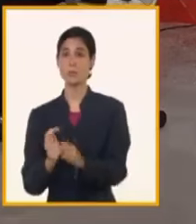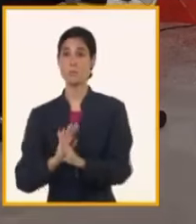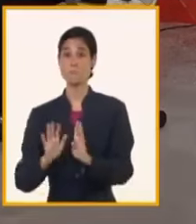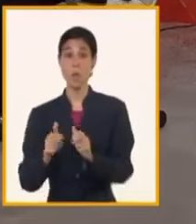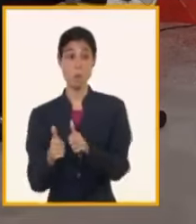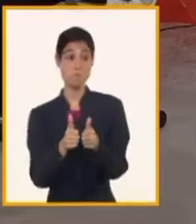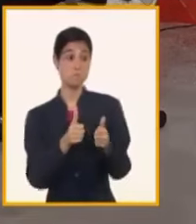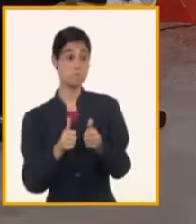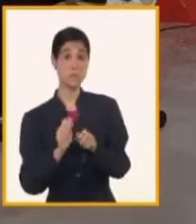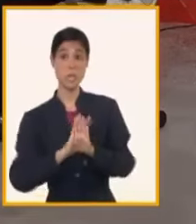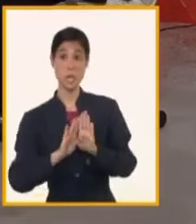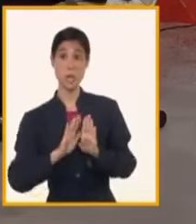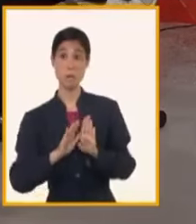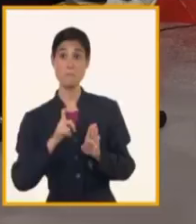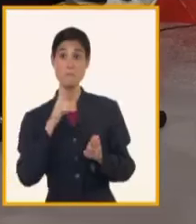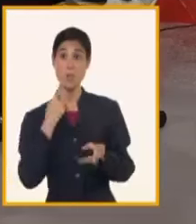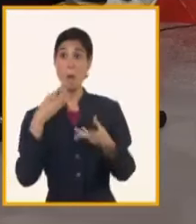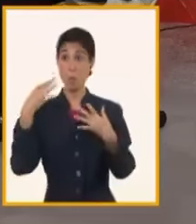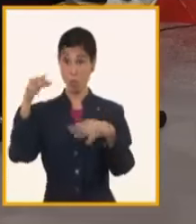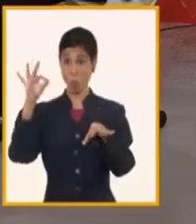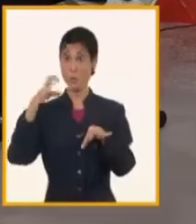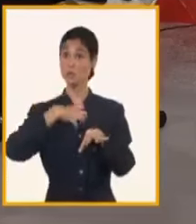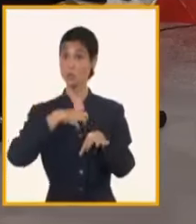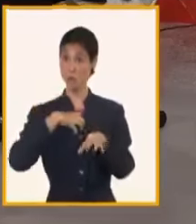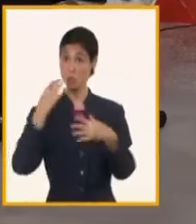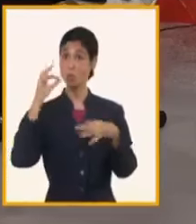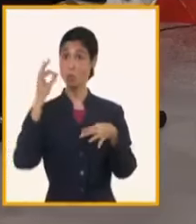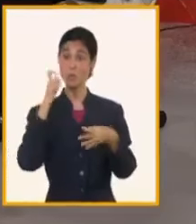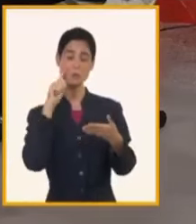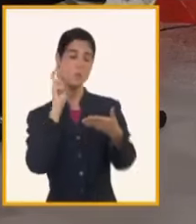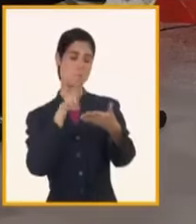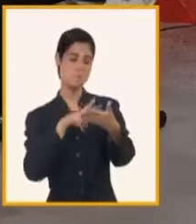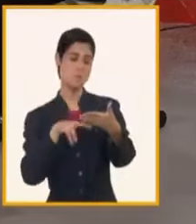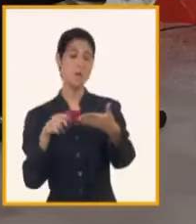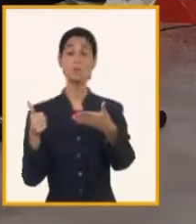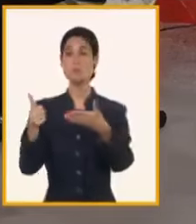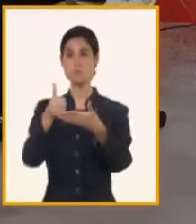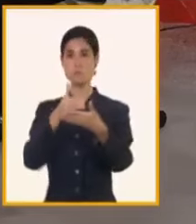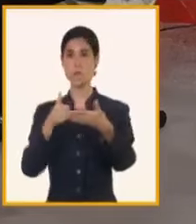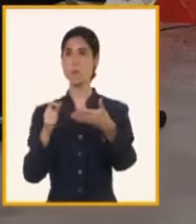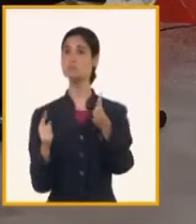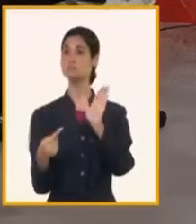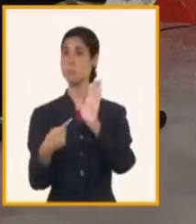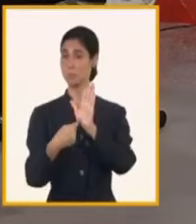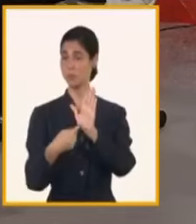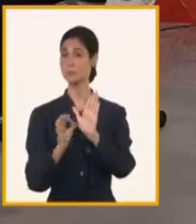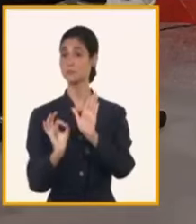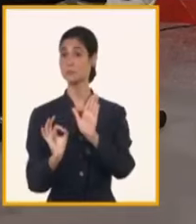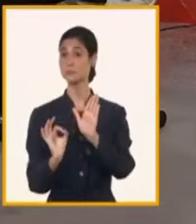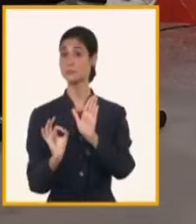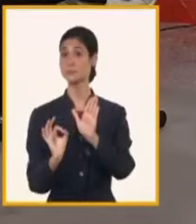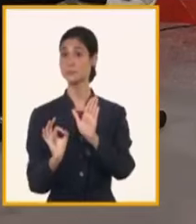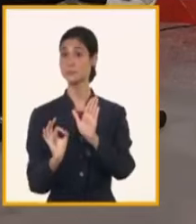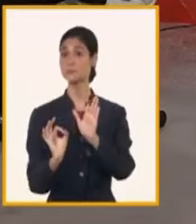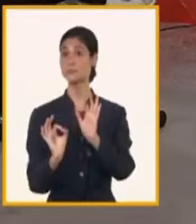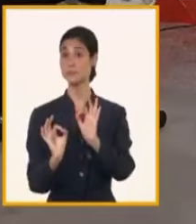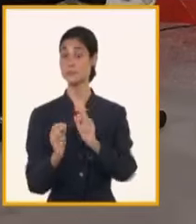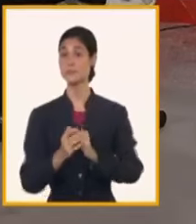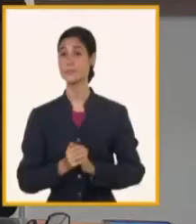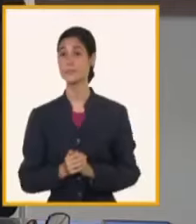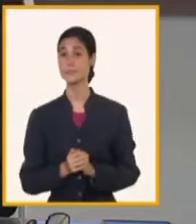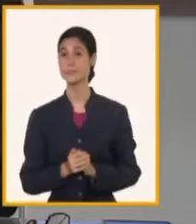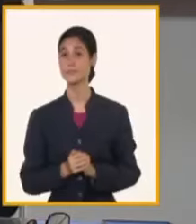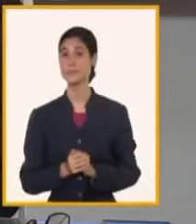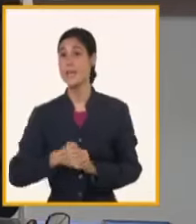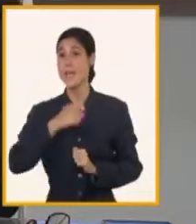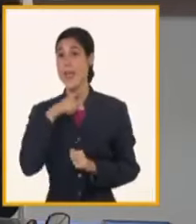amás viene con un certificado Pero es verdad él lo que está planteando es correcto es lo que hace el que tiene recursos es lo que hace la